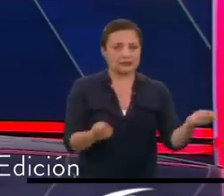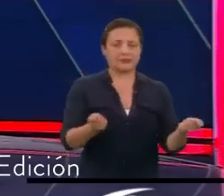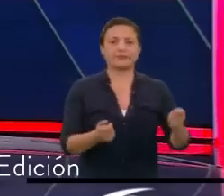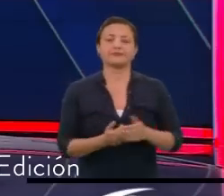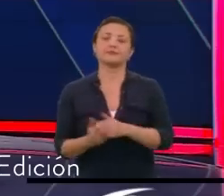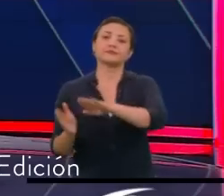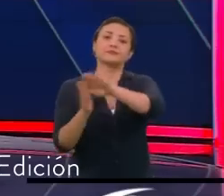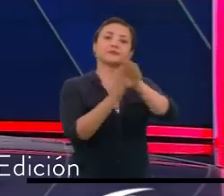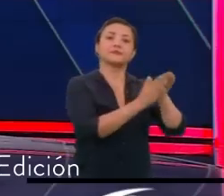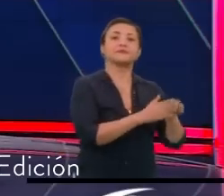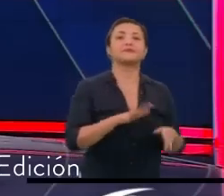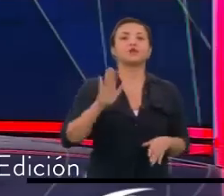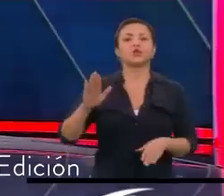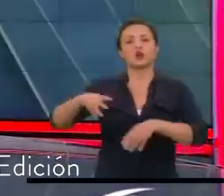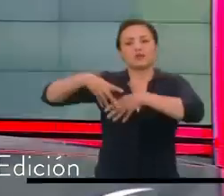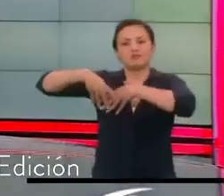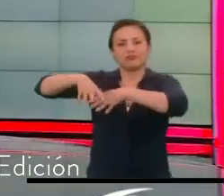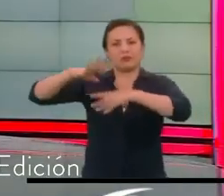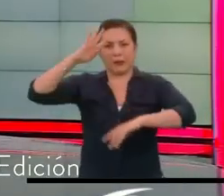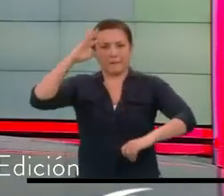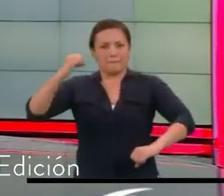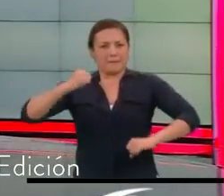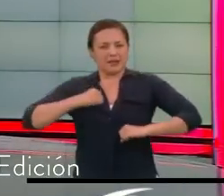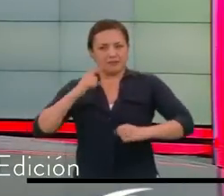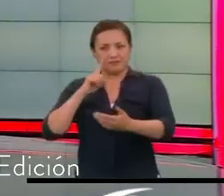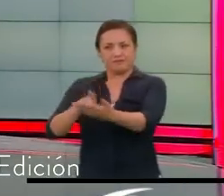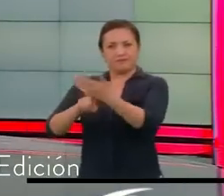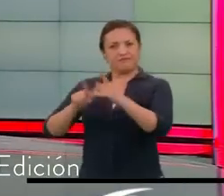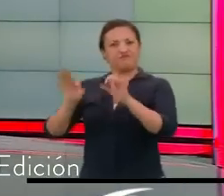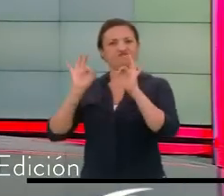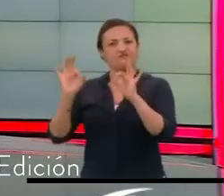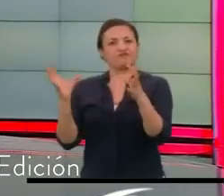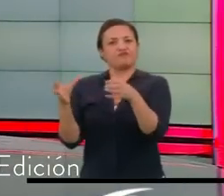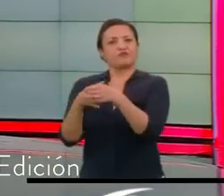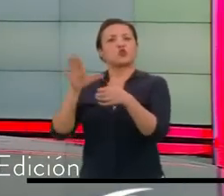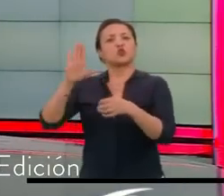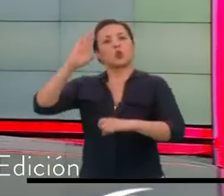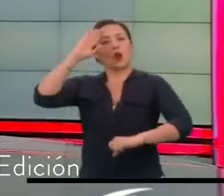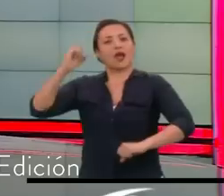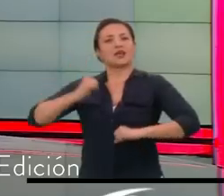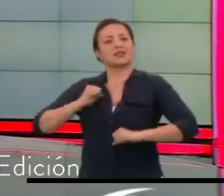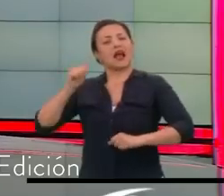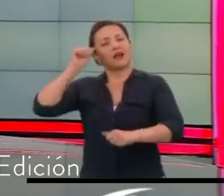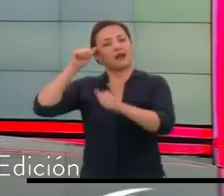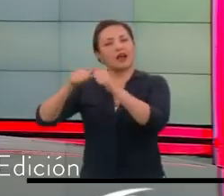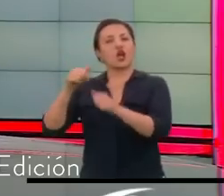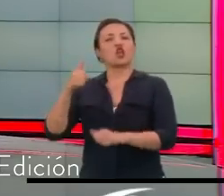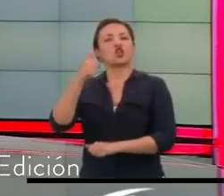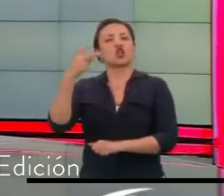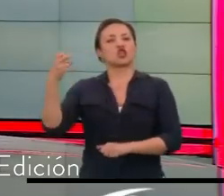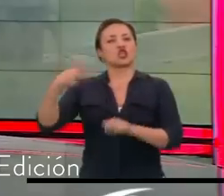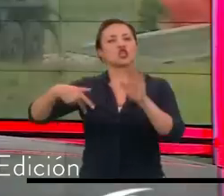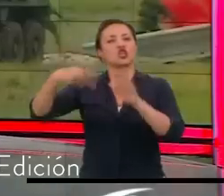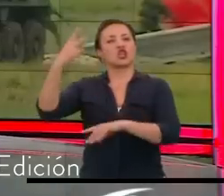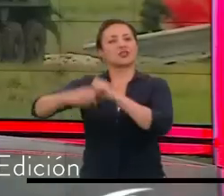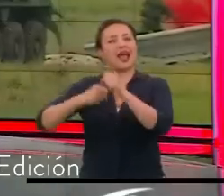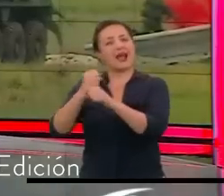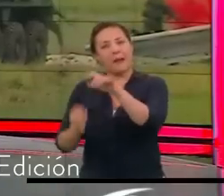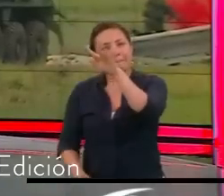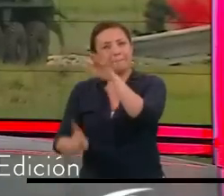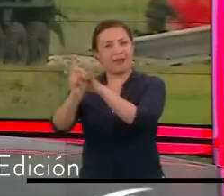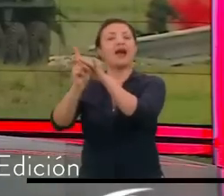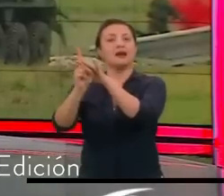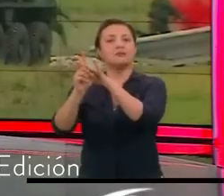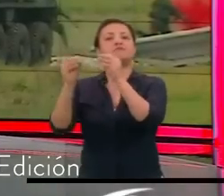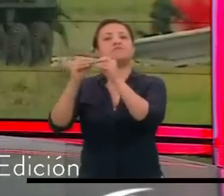Con un gran despliegue militar y demostración de fuerza, el Ejército Nacional conmemoró sus 212 años de creación y, de paso, despidió